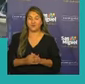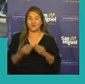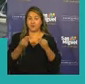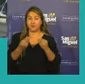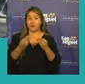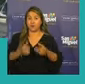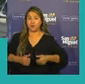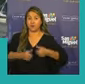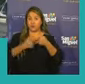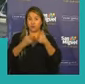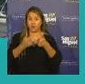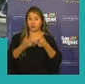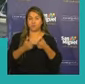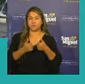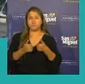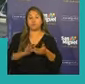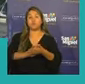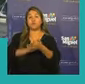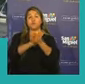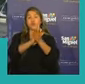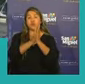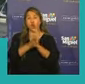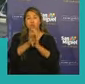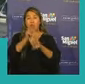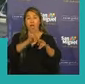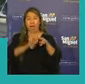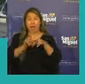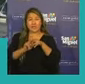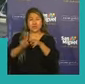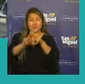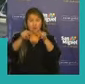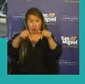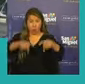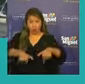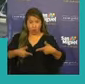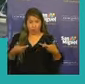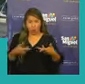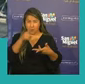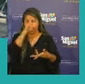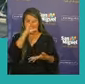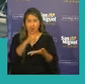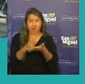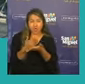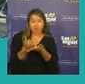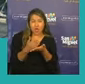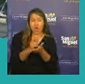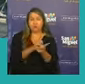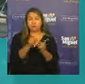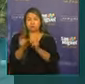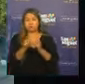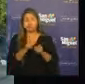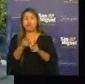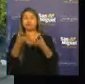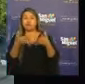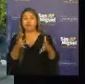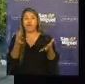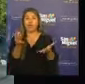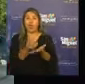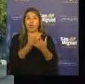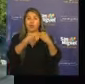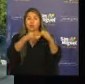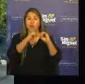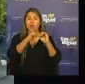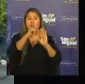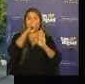Bueno, todo lo que hacemos hoy día, todo lo que planificamos, todo lo que hemos adjudicado, no